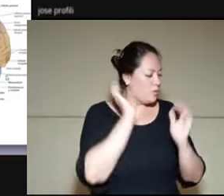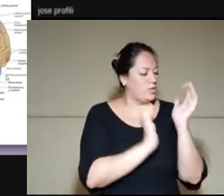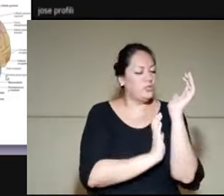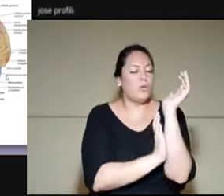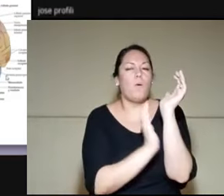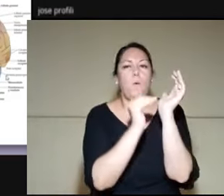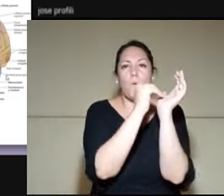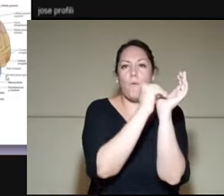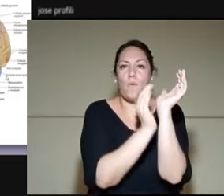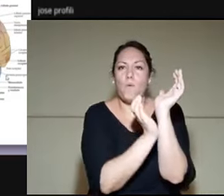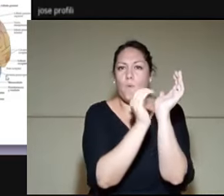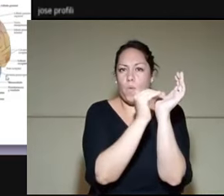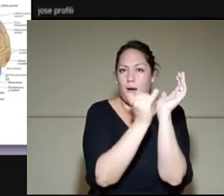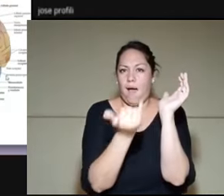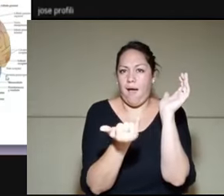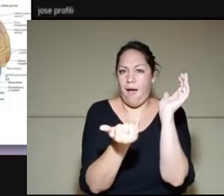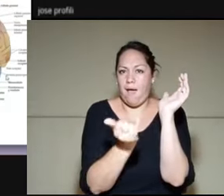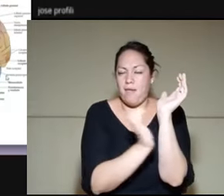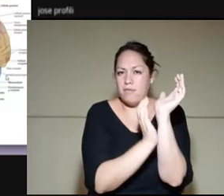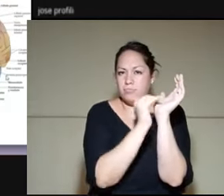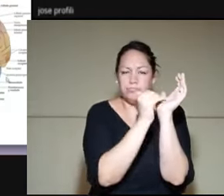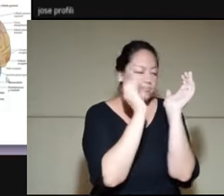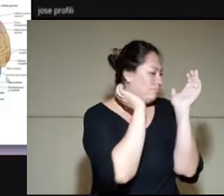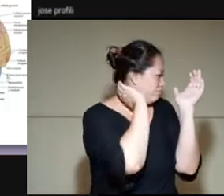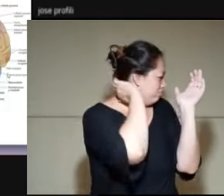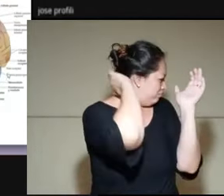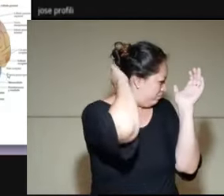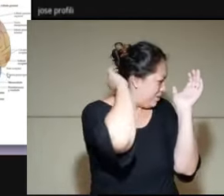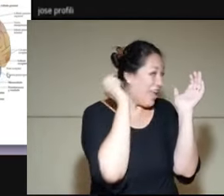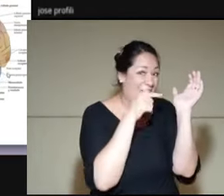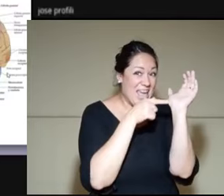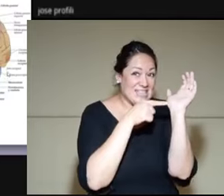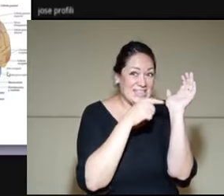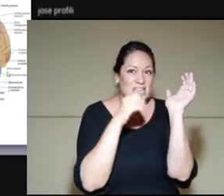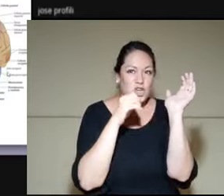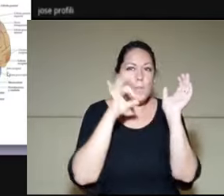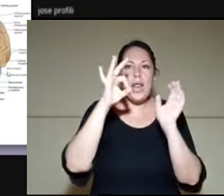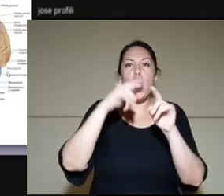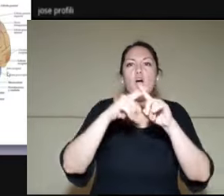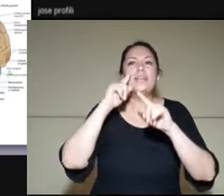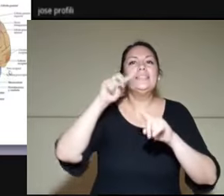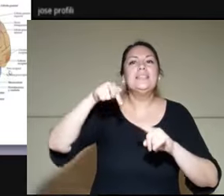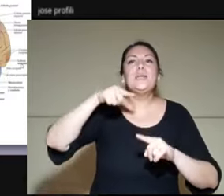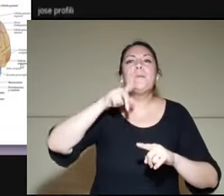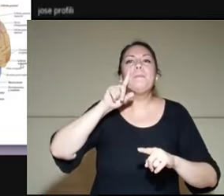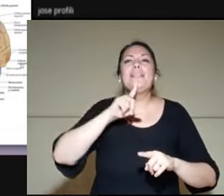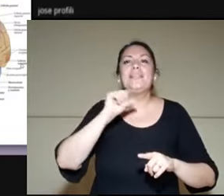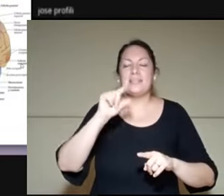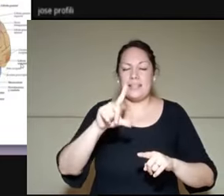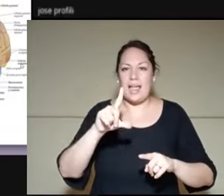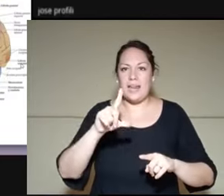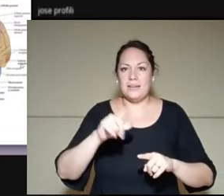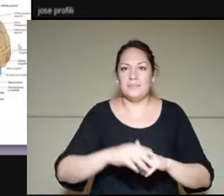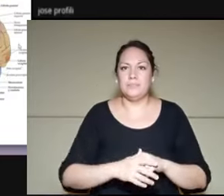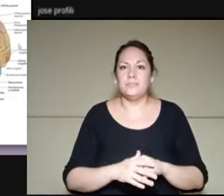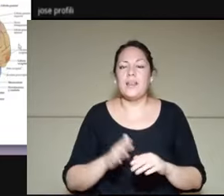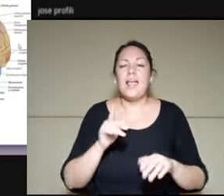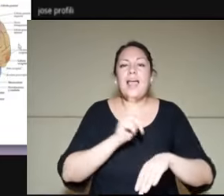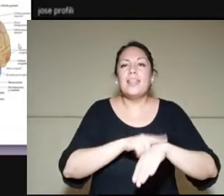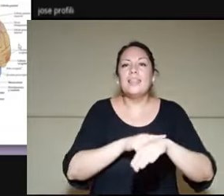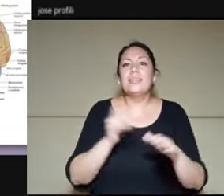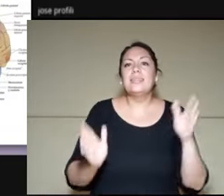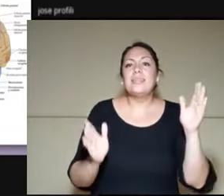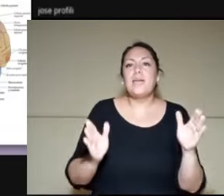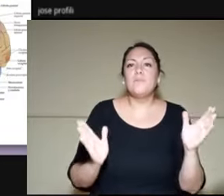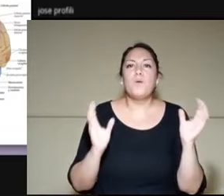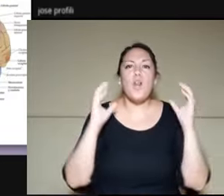tocan ahora en este momento la parte del occipital, van a ver que tienen una parte más salida. Ese es el hueso occipital. Y